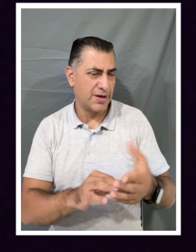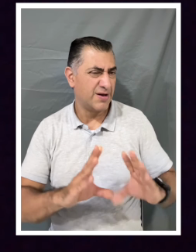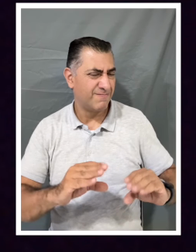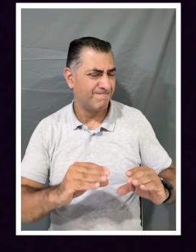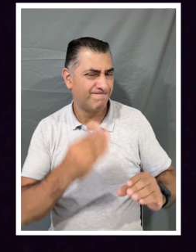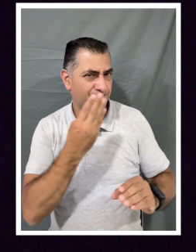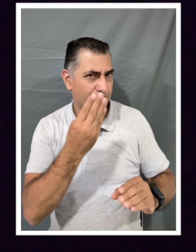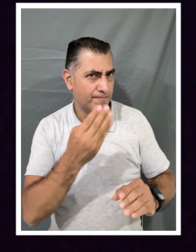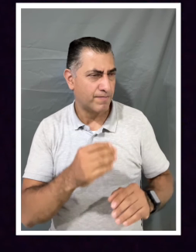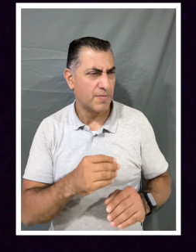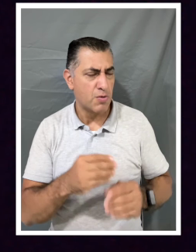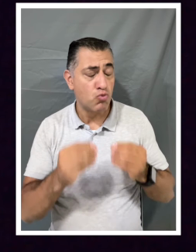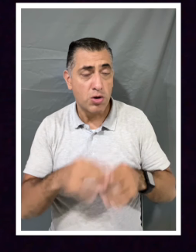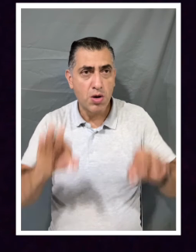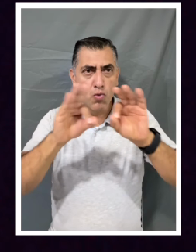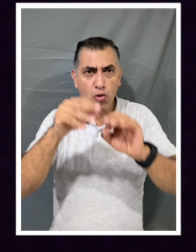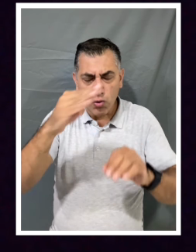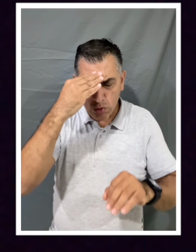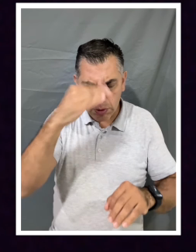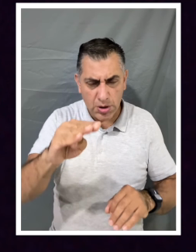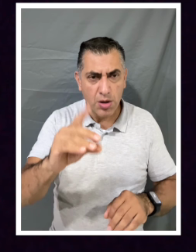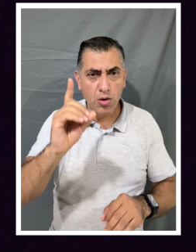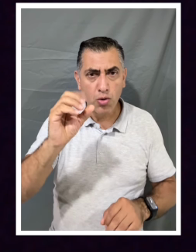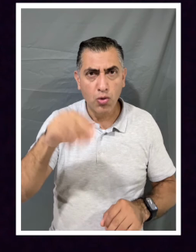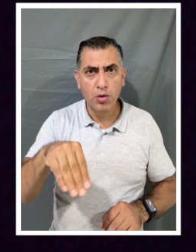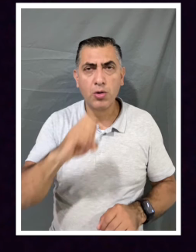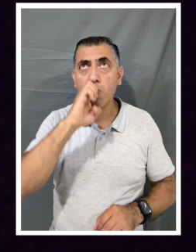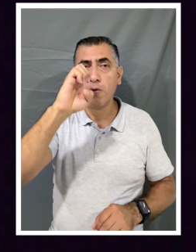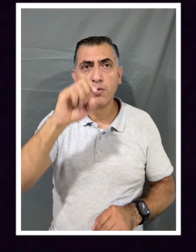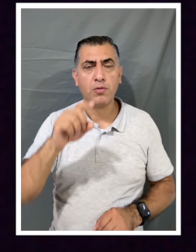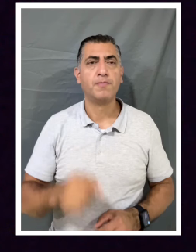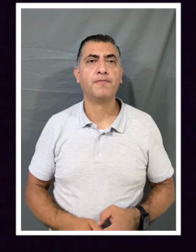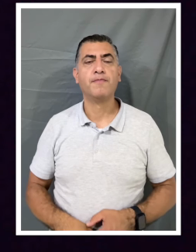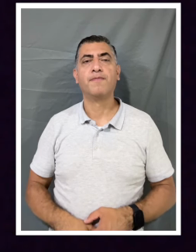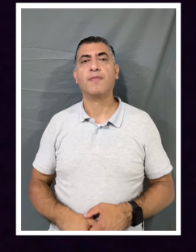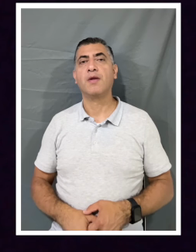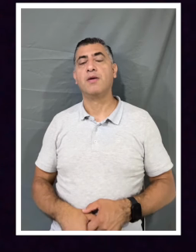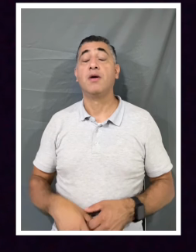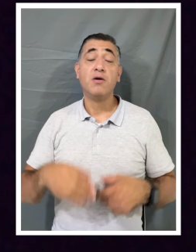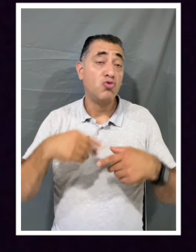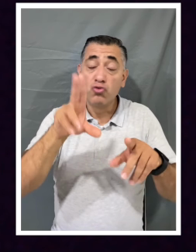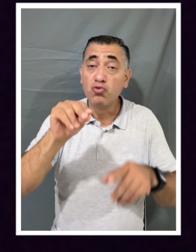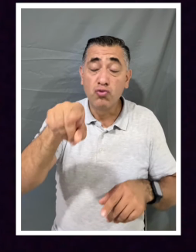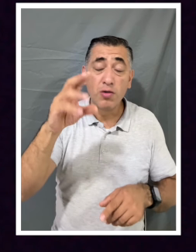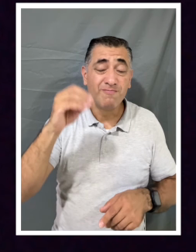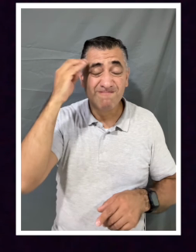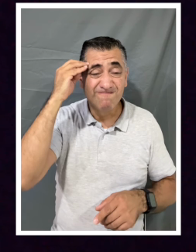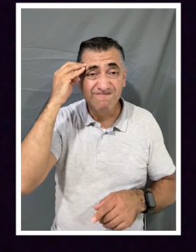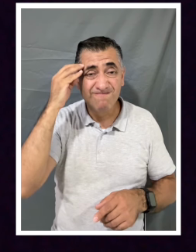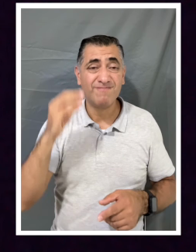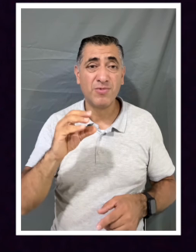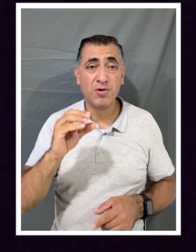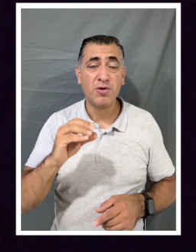importante que sepas de dones espirituales porque Dios te creó por un propósito y si tú no conoces tus dones no vas a saber para qué estás aquí en la